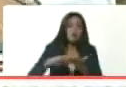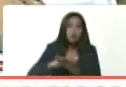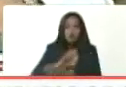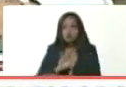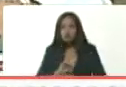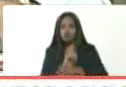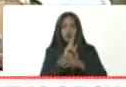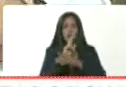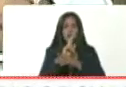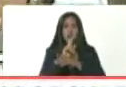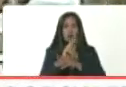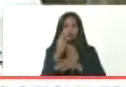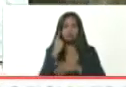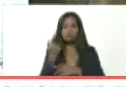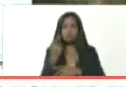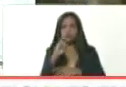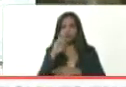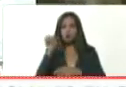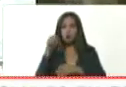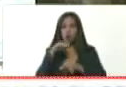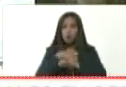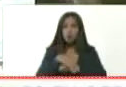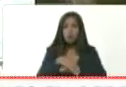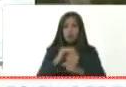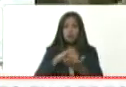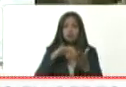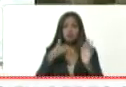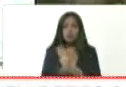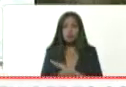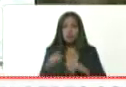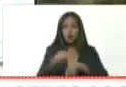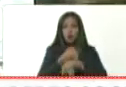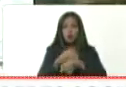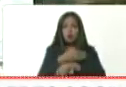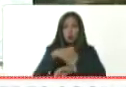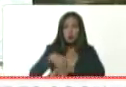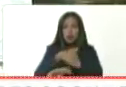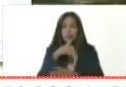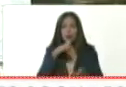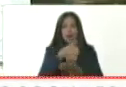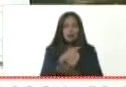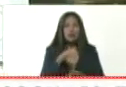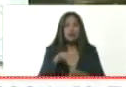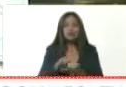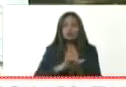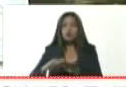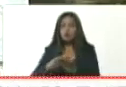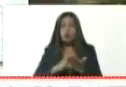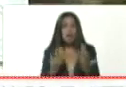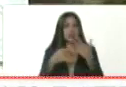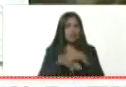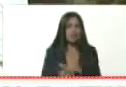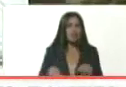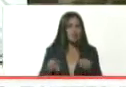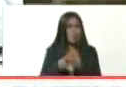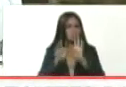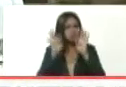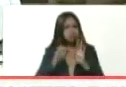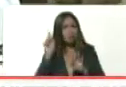te das cuenta o rodríguez para que el gobierno de calle para solucionar para integrarnos